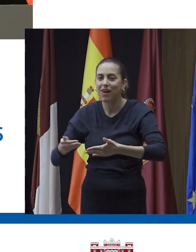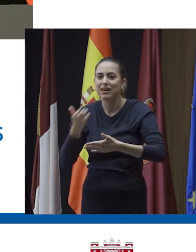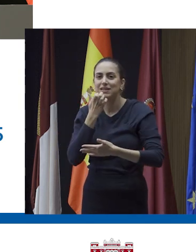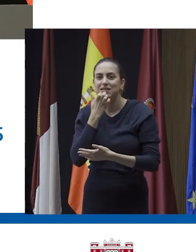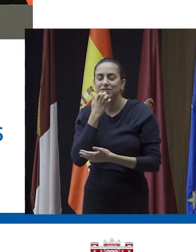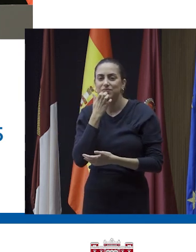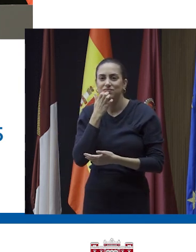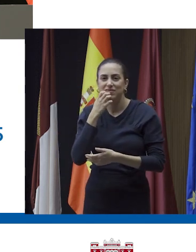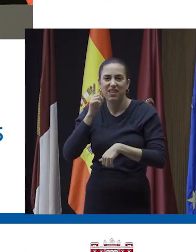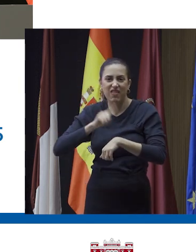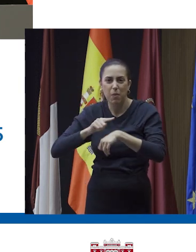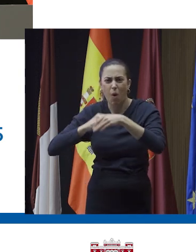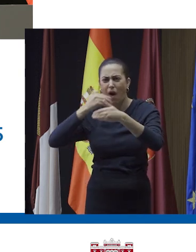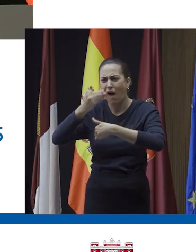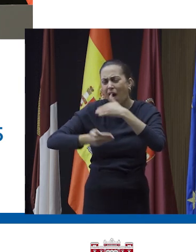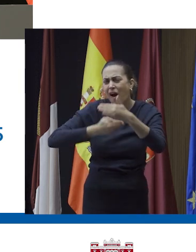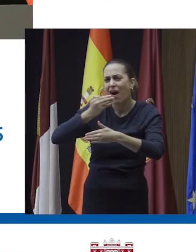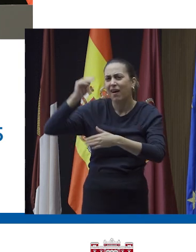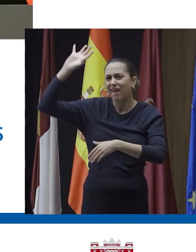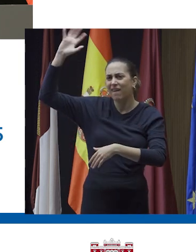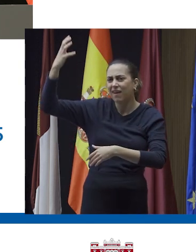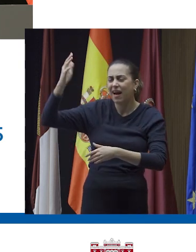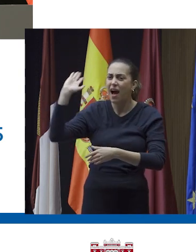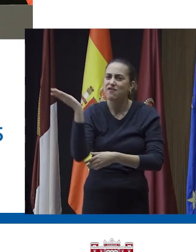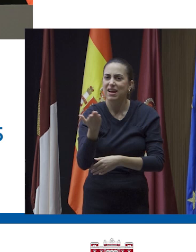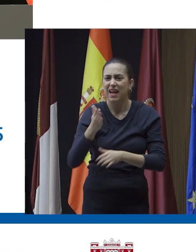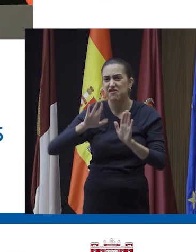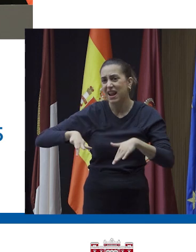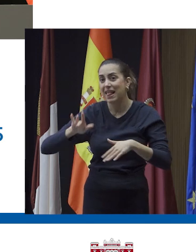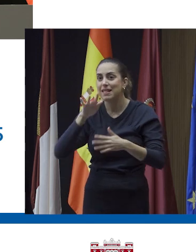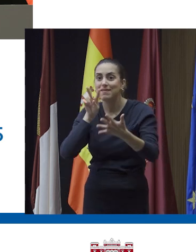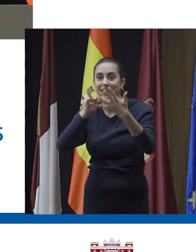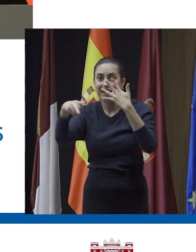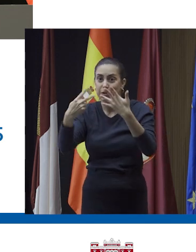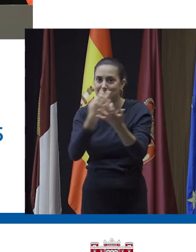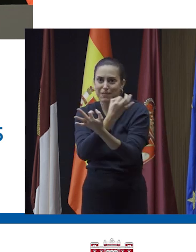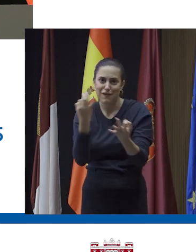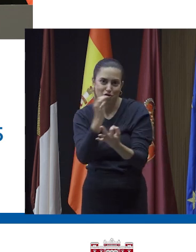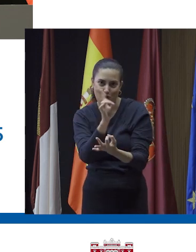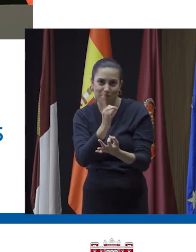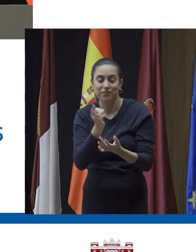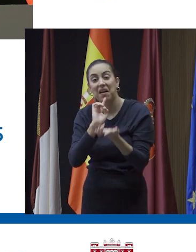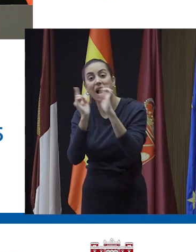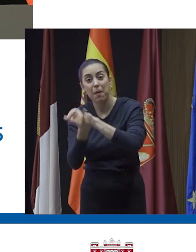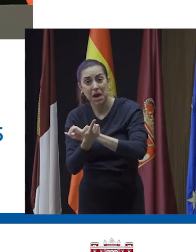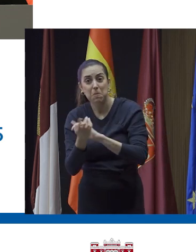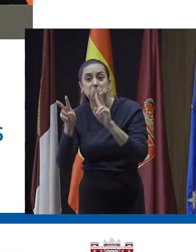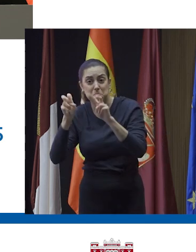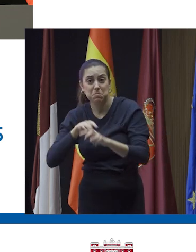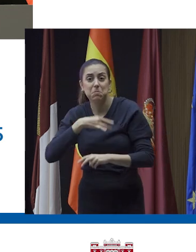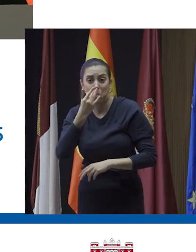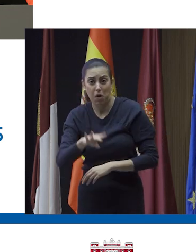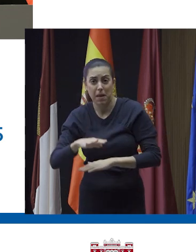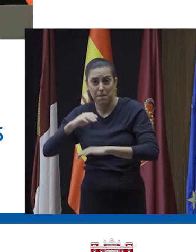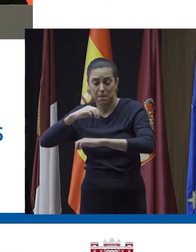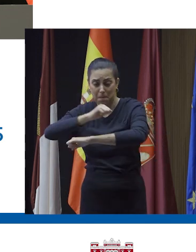en las inclemencias del tiempo y todo eso, va perdiendo esa transparencia, pero después pues lo podemos cambiar por otro nuevo, dejando el